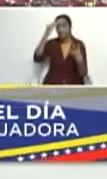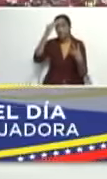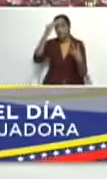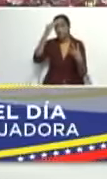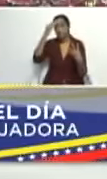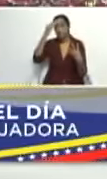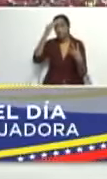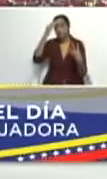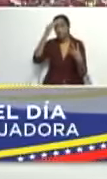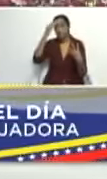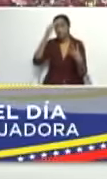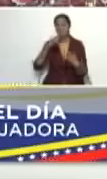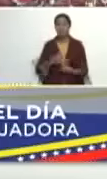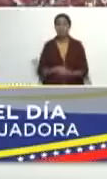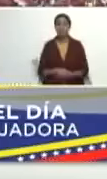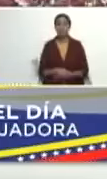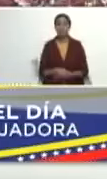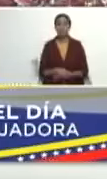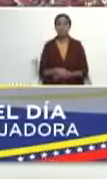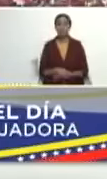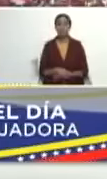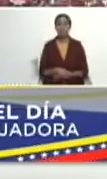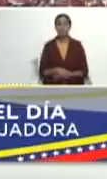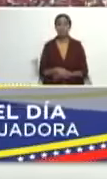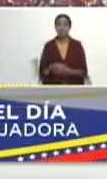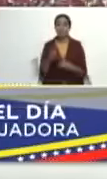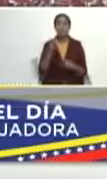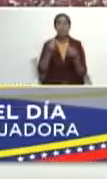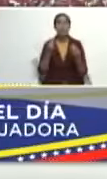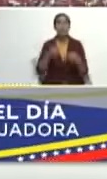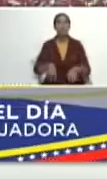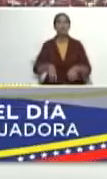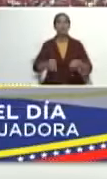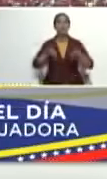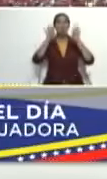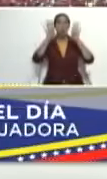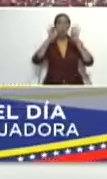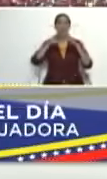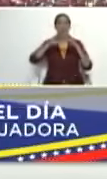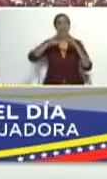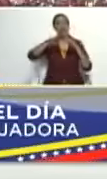Vamos a hacer una ola, a la ola, ola, allá afuera.